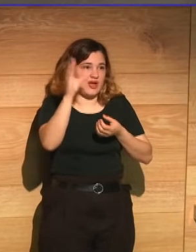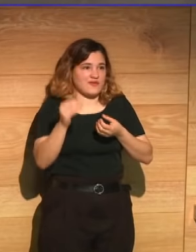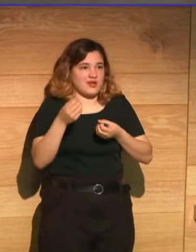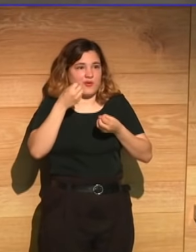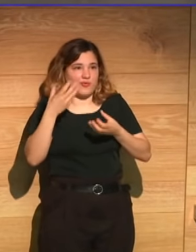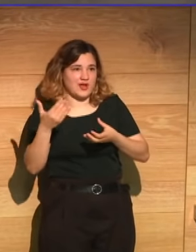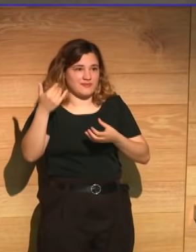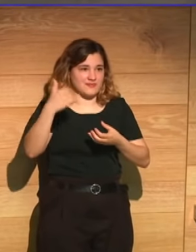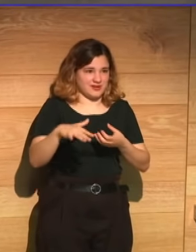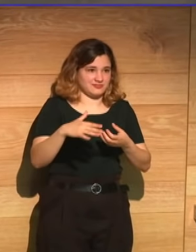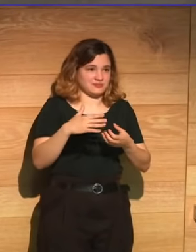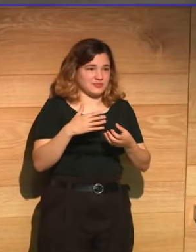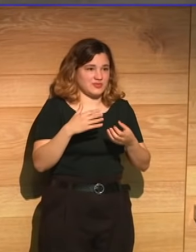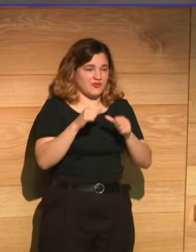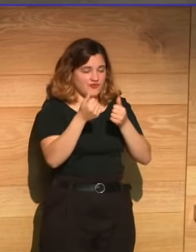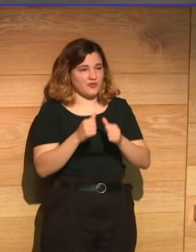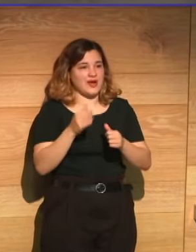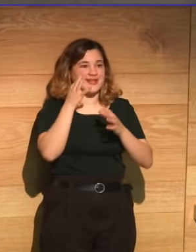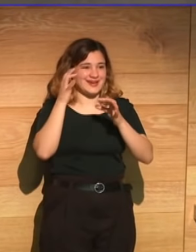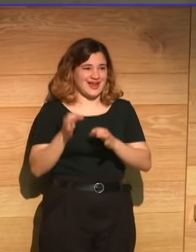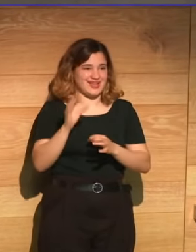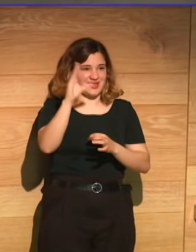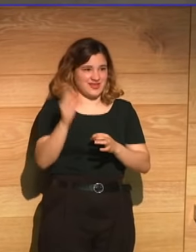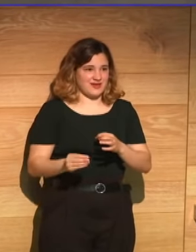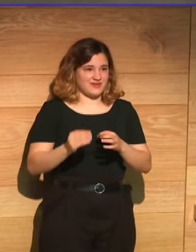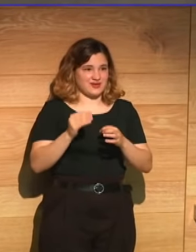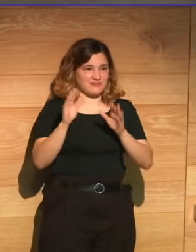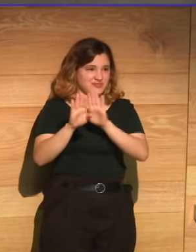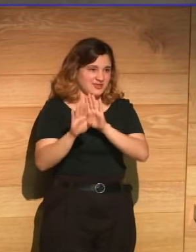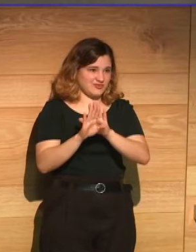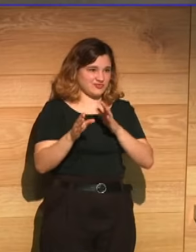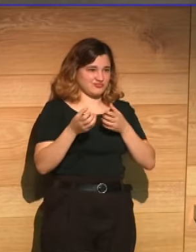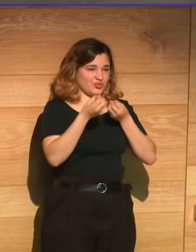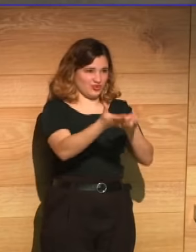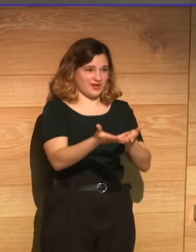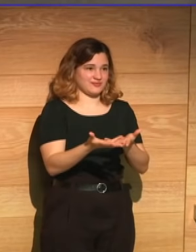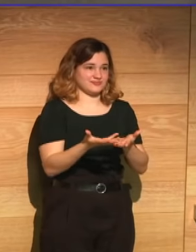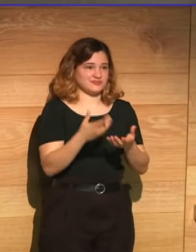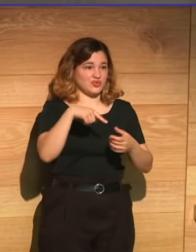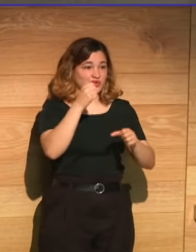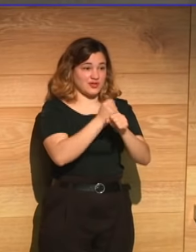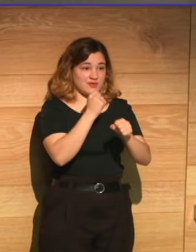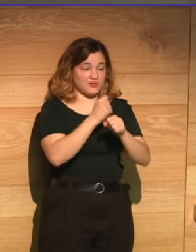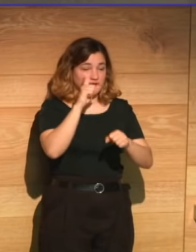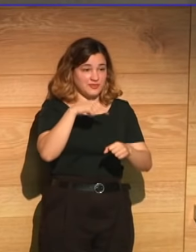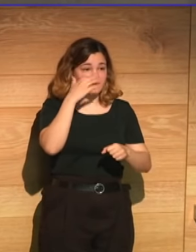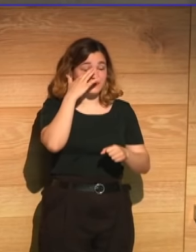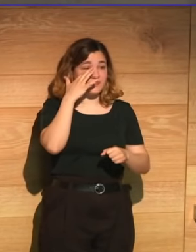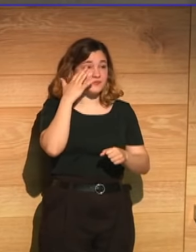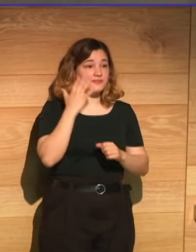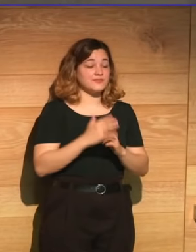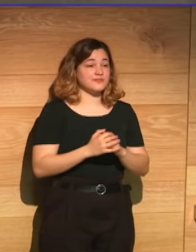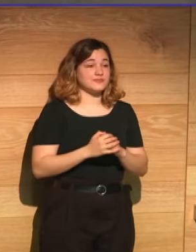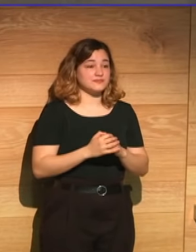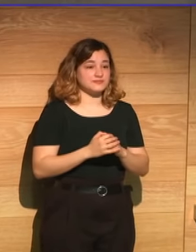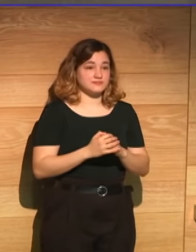una manera de mostrar la realidad de nuestros vecinos. Trabajamos además